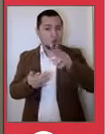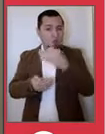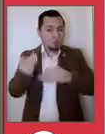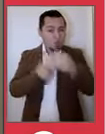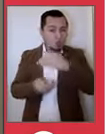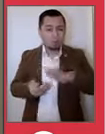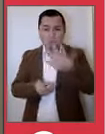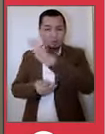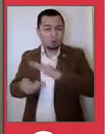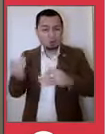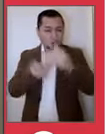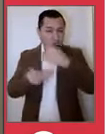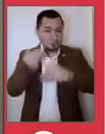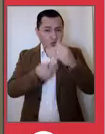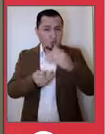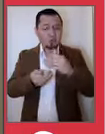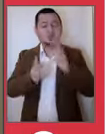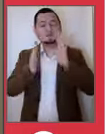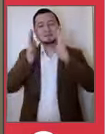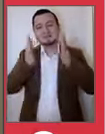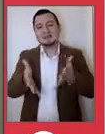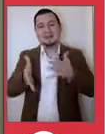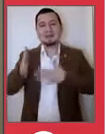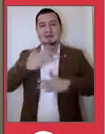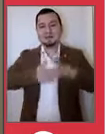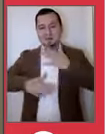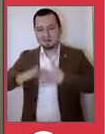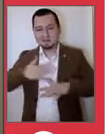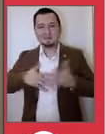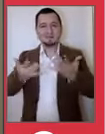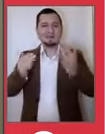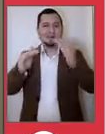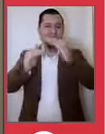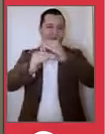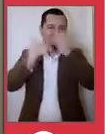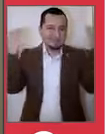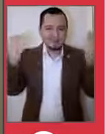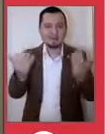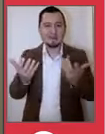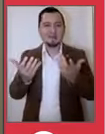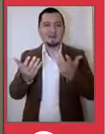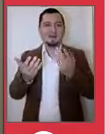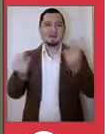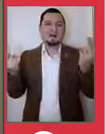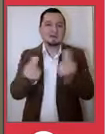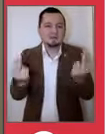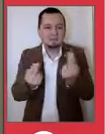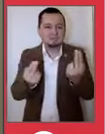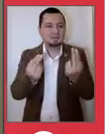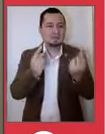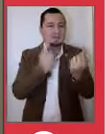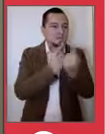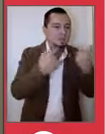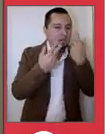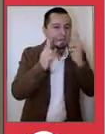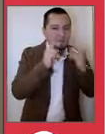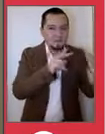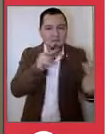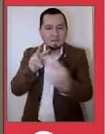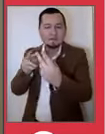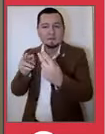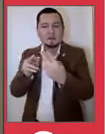todos por el cansancio por el hartazgo por la necesidad de estar con la gente a la que queremos